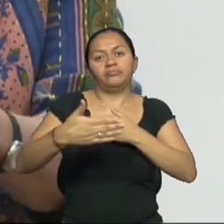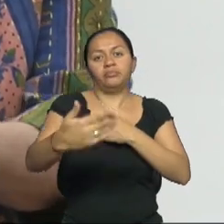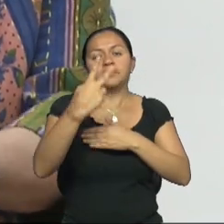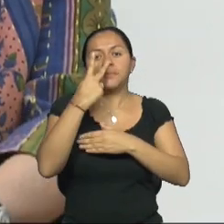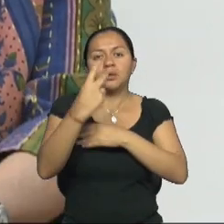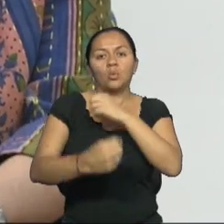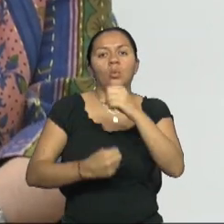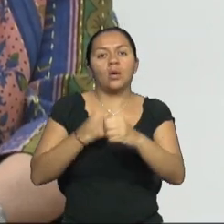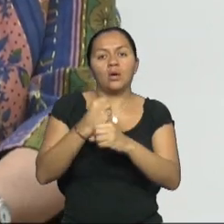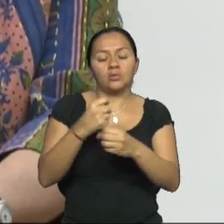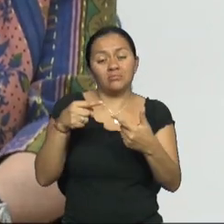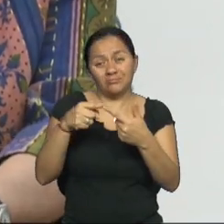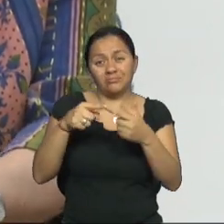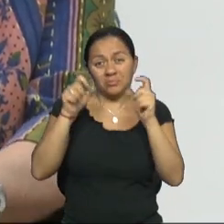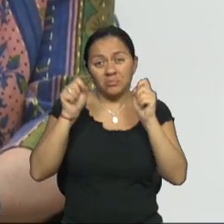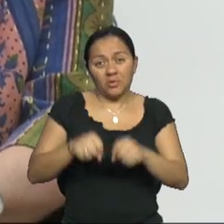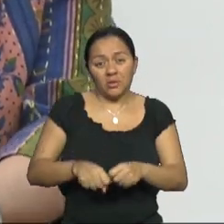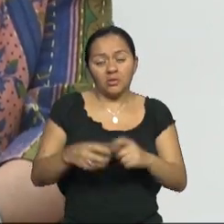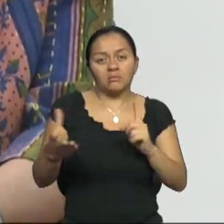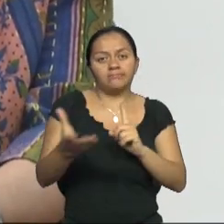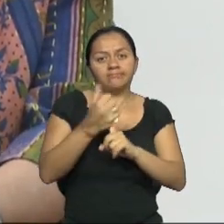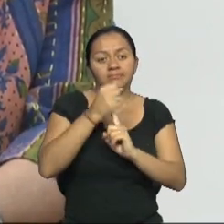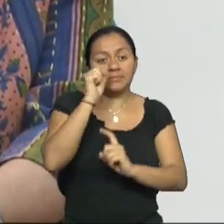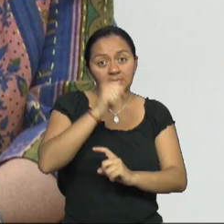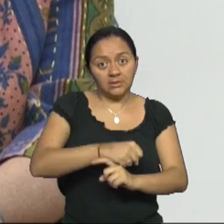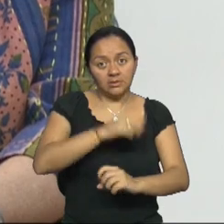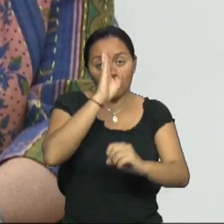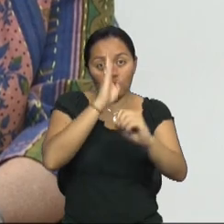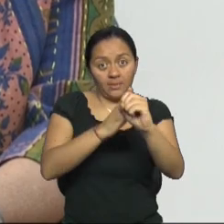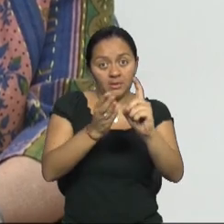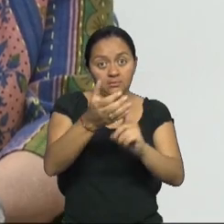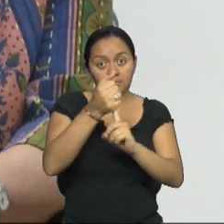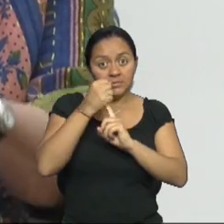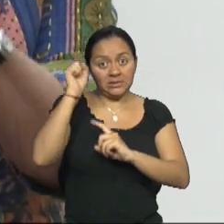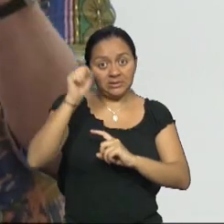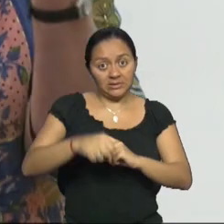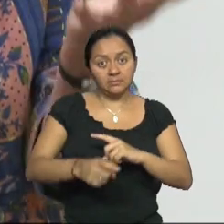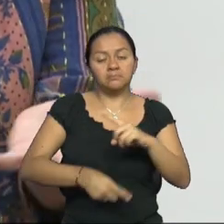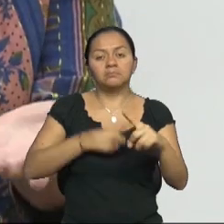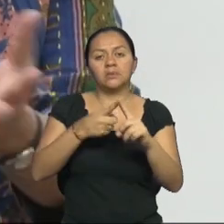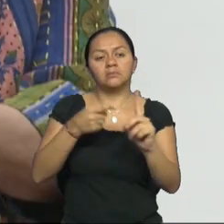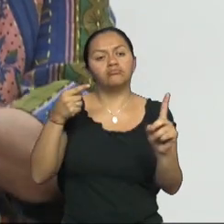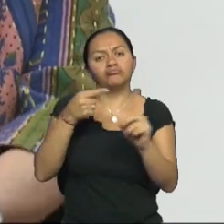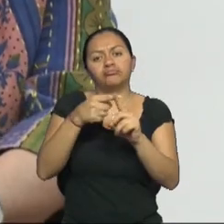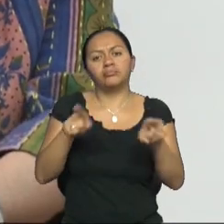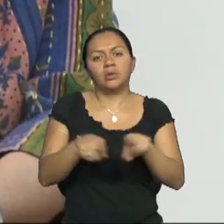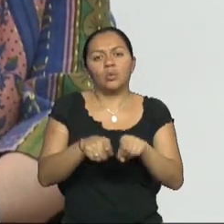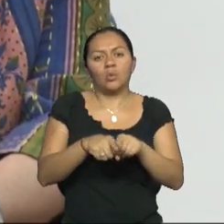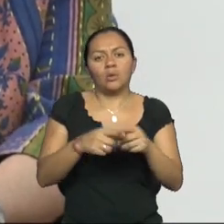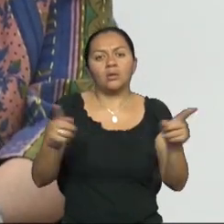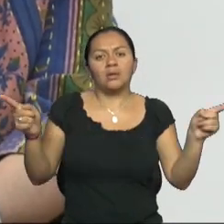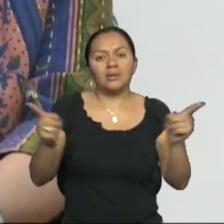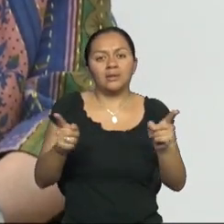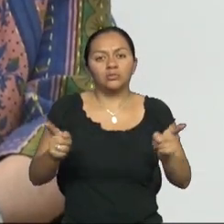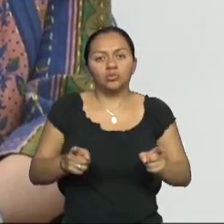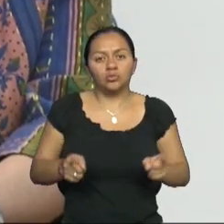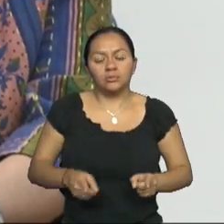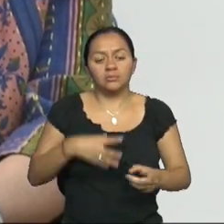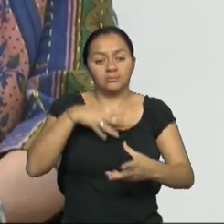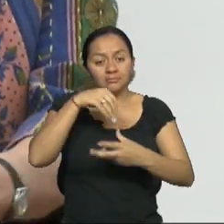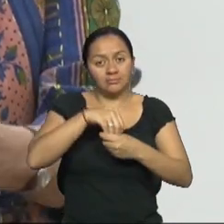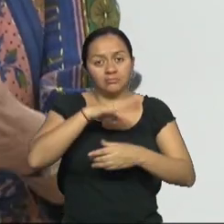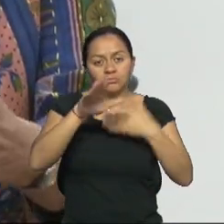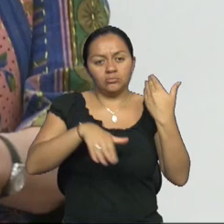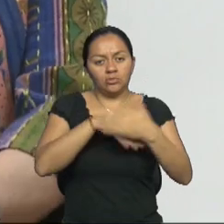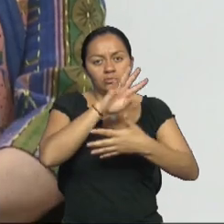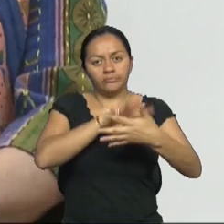año, o después se puede ver si se lograron esas medidas. Y también se puede hacer como un resumen, ¿verdad?, de todos los planes,